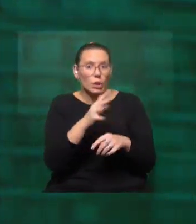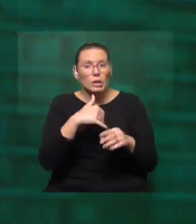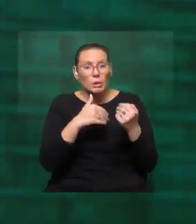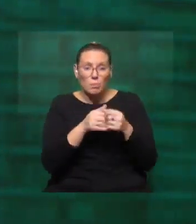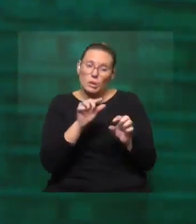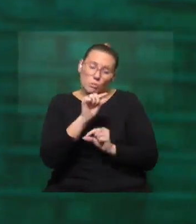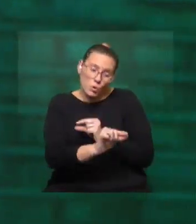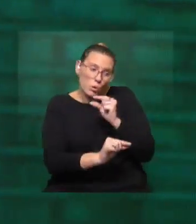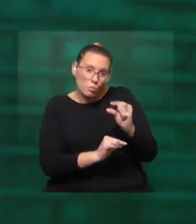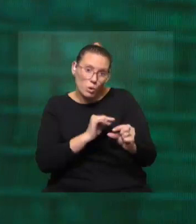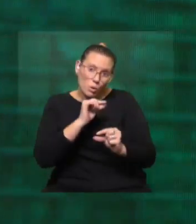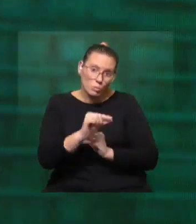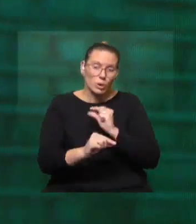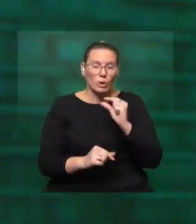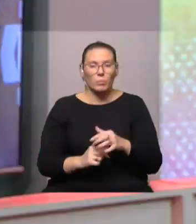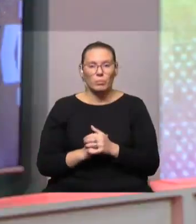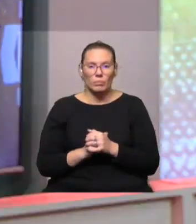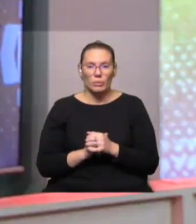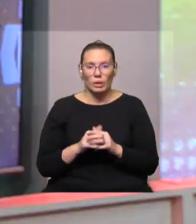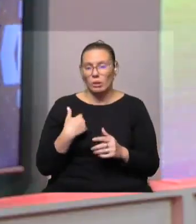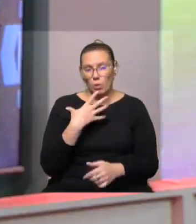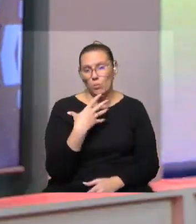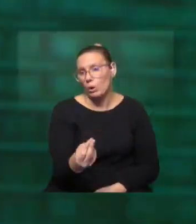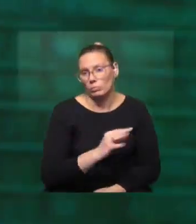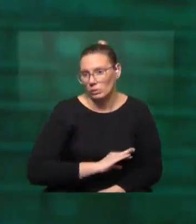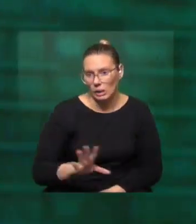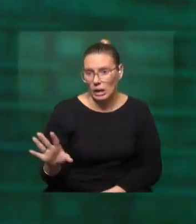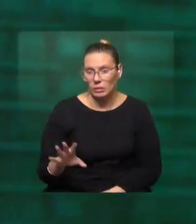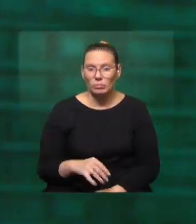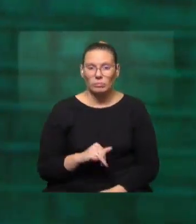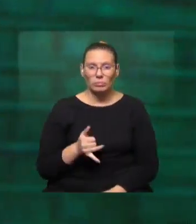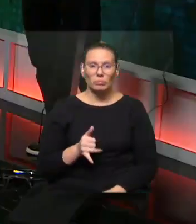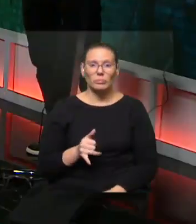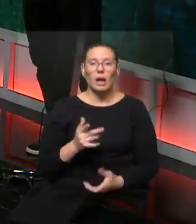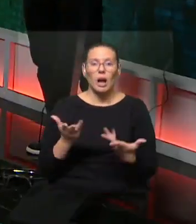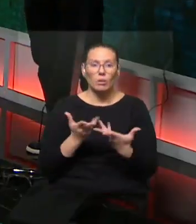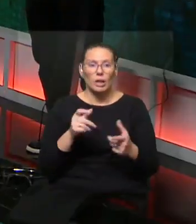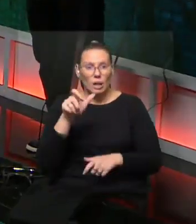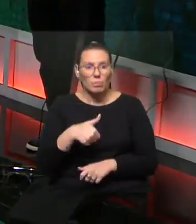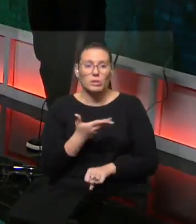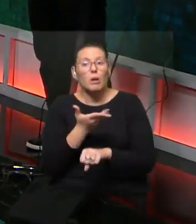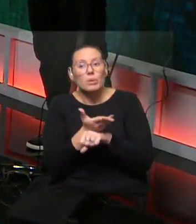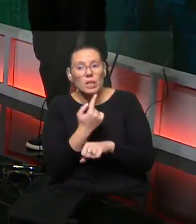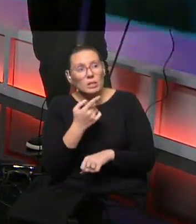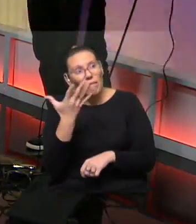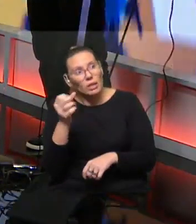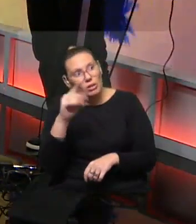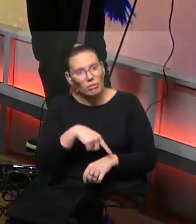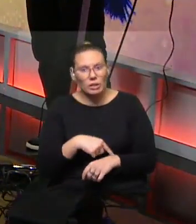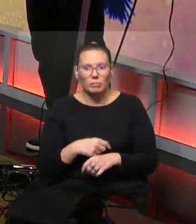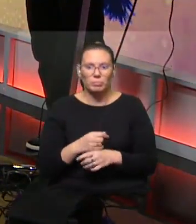a sumar caíste la trampa Sí ahora la gente la pide la gente la pide